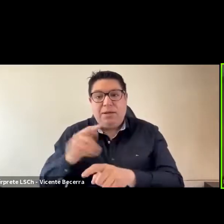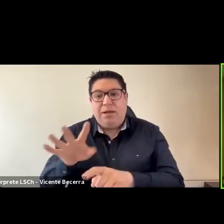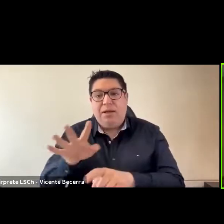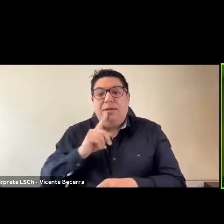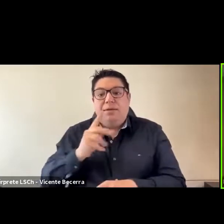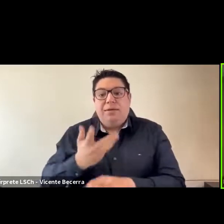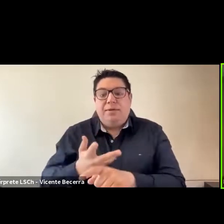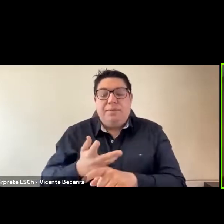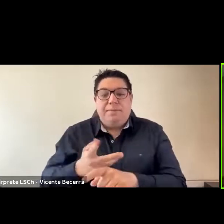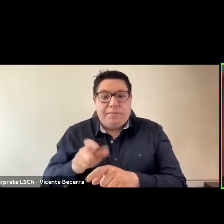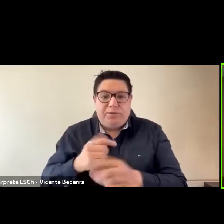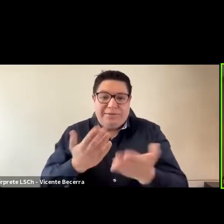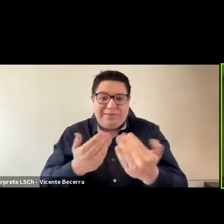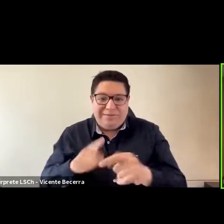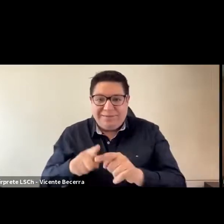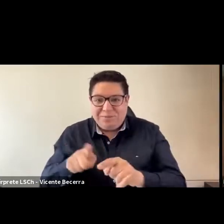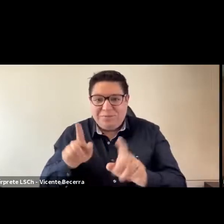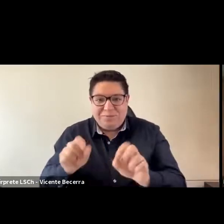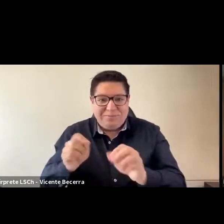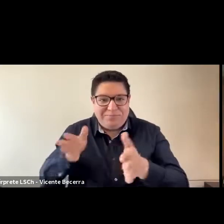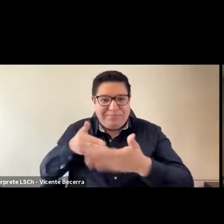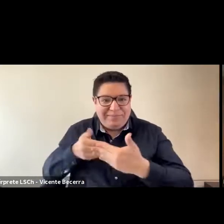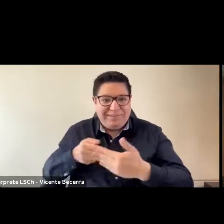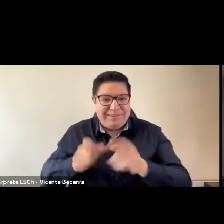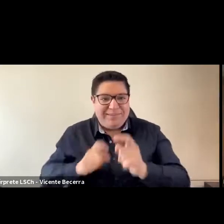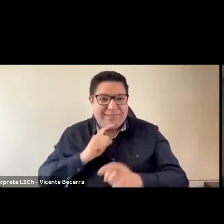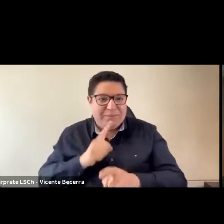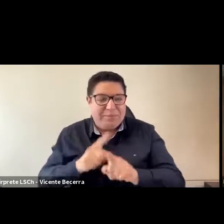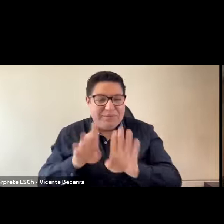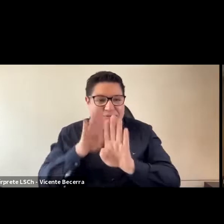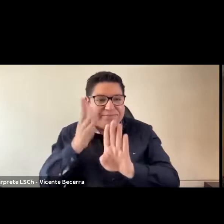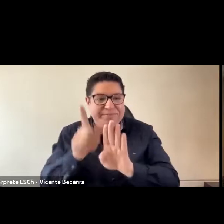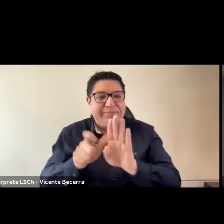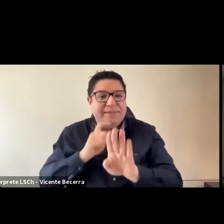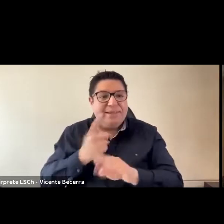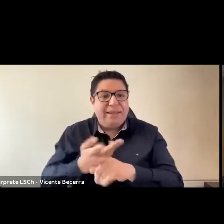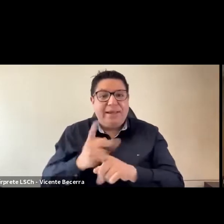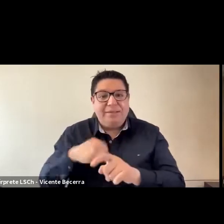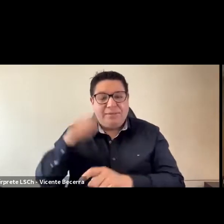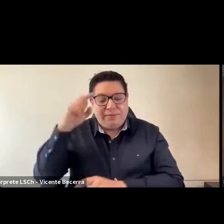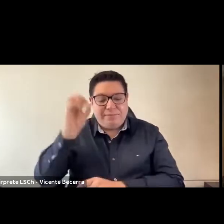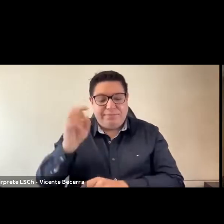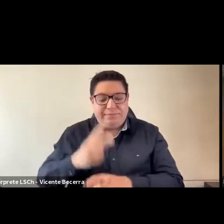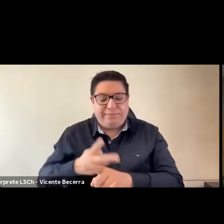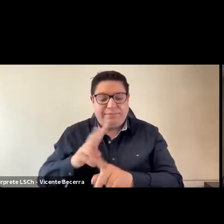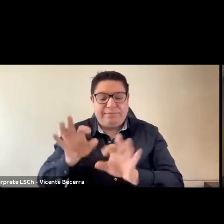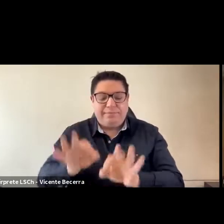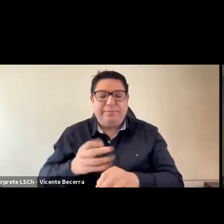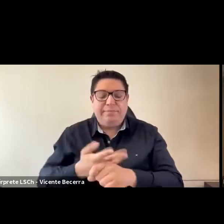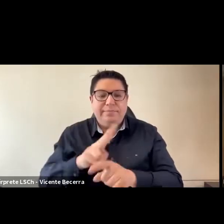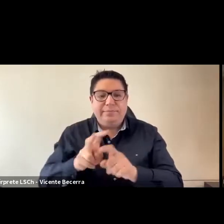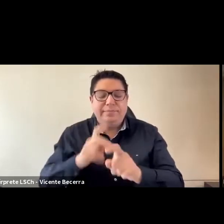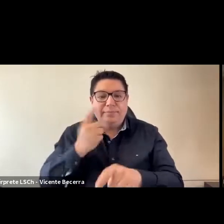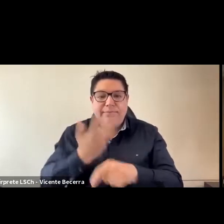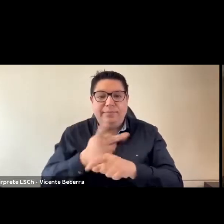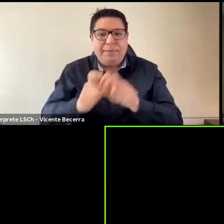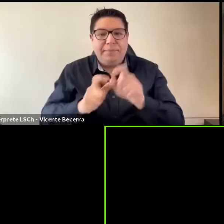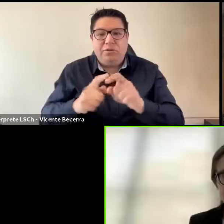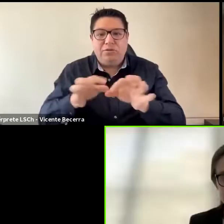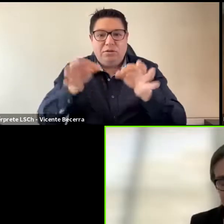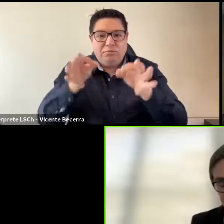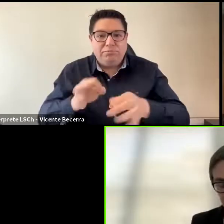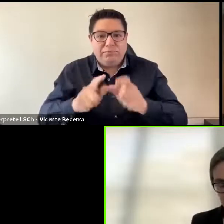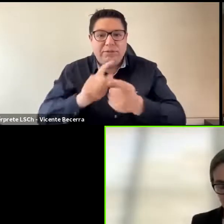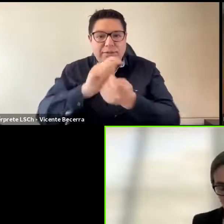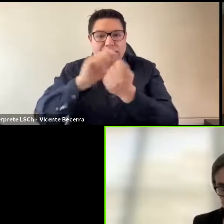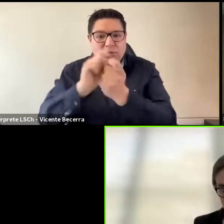un perdón estaba con la cámara para rey hay algunas cosas que parecieran ser más técnicas y otras que requieren más cambios profundos con un cambio cultural